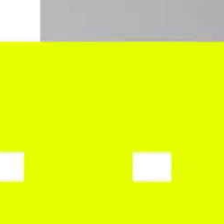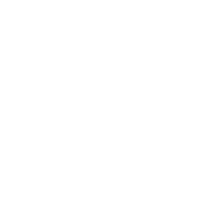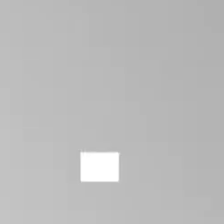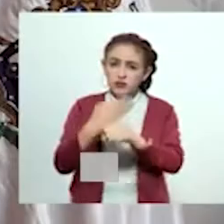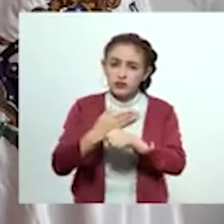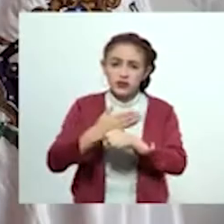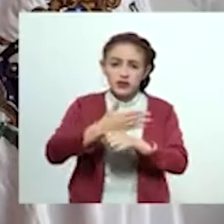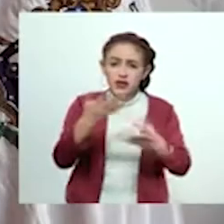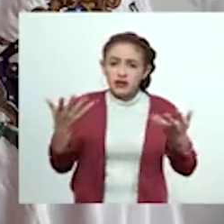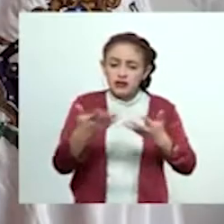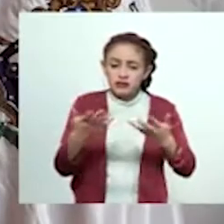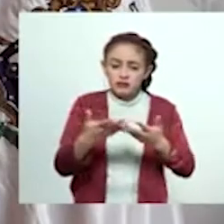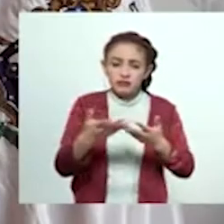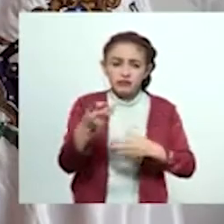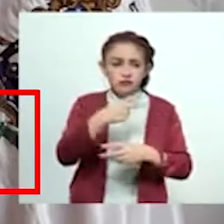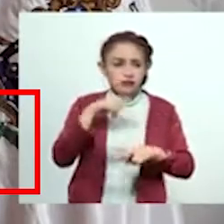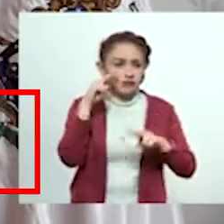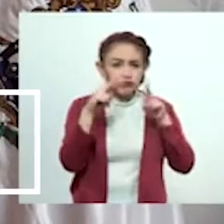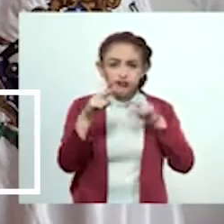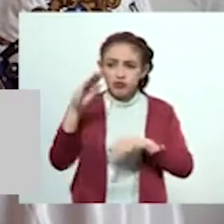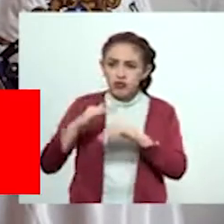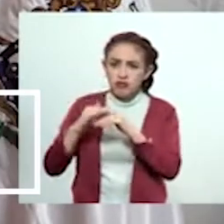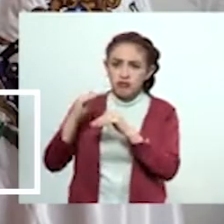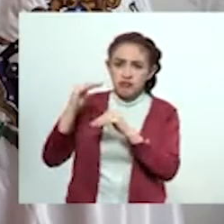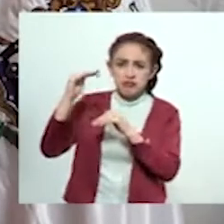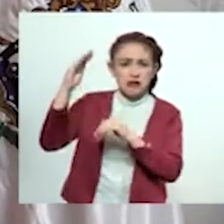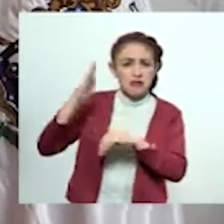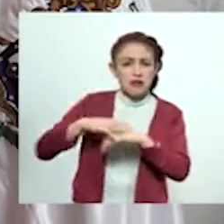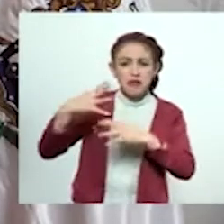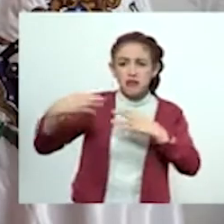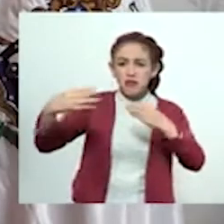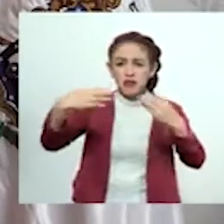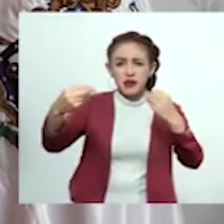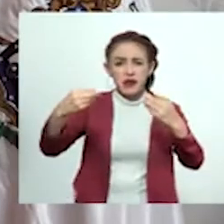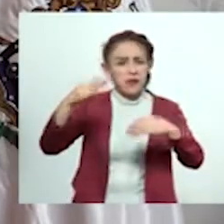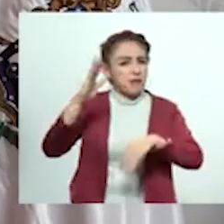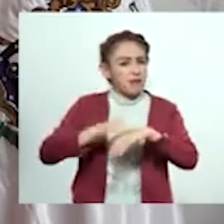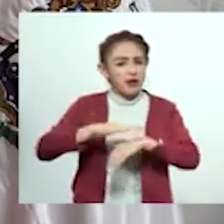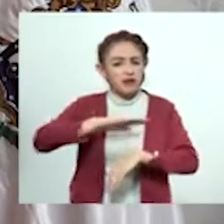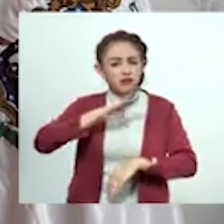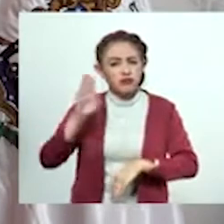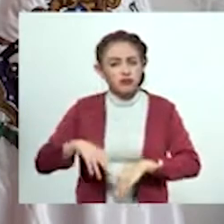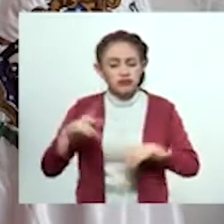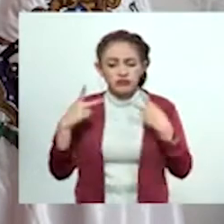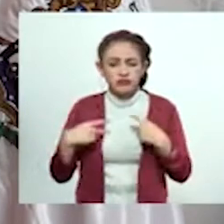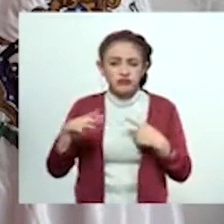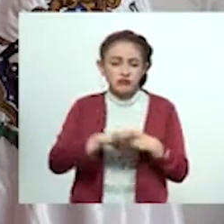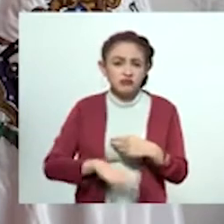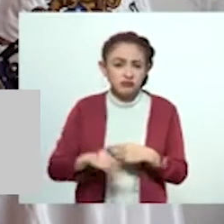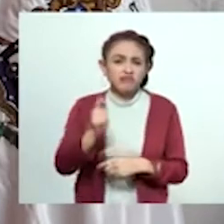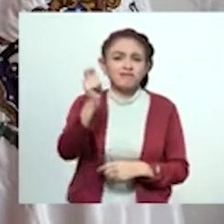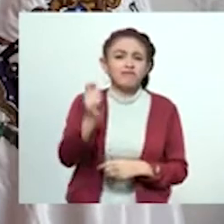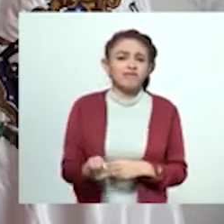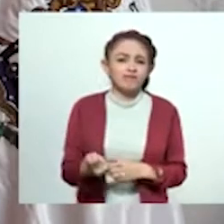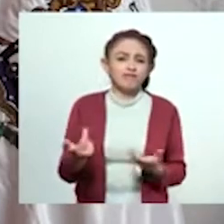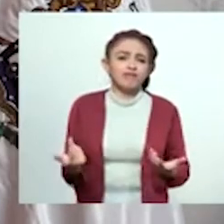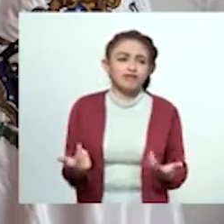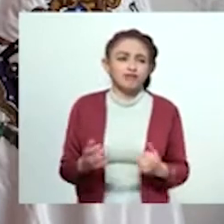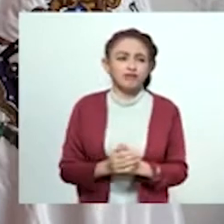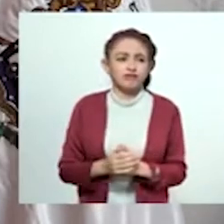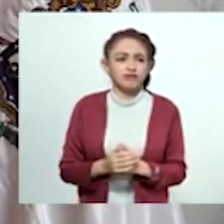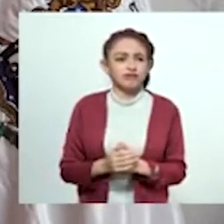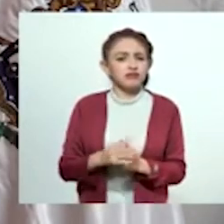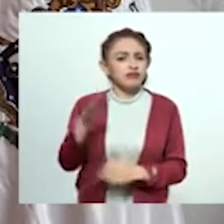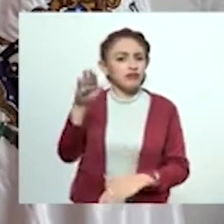positivos como ya vimos se incrementaron los contagios y las muertes lo que significa que en